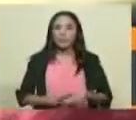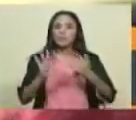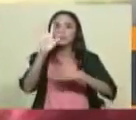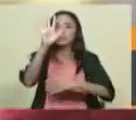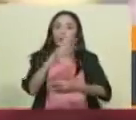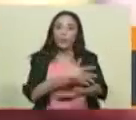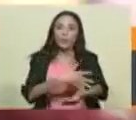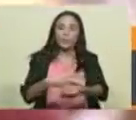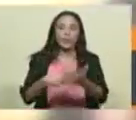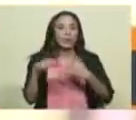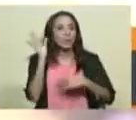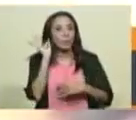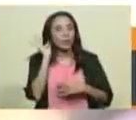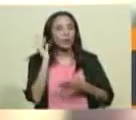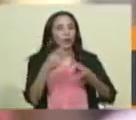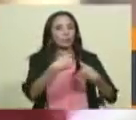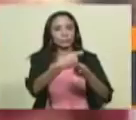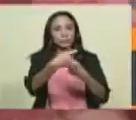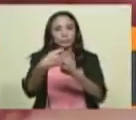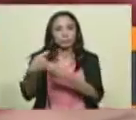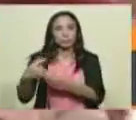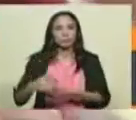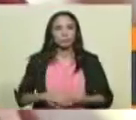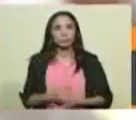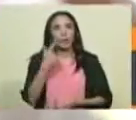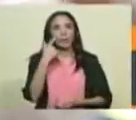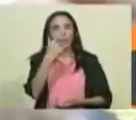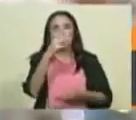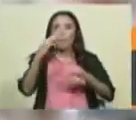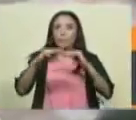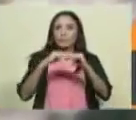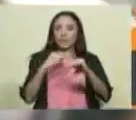lo que la revolución dice, lo hace.